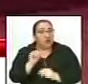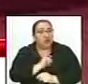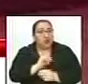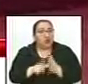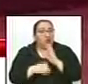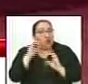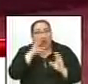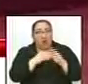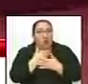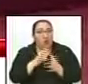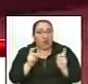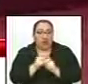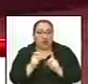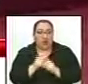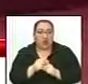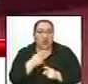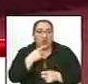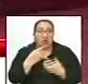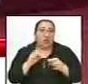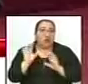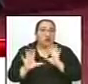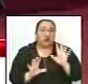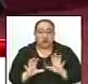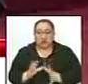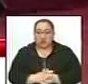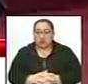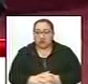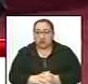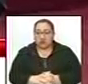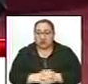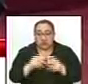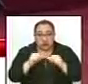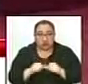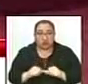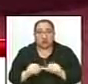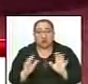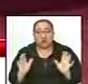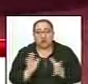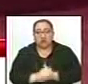van a buscar cualquier frase para que sea publicitada en los medios y sigan